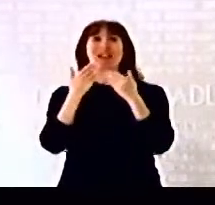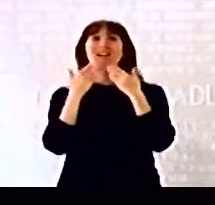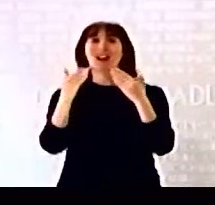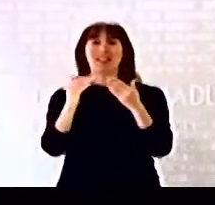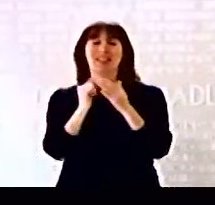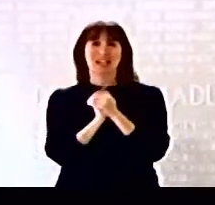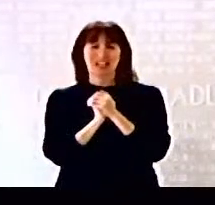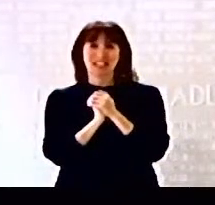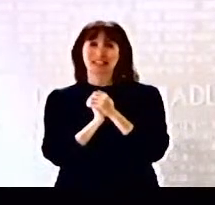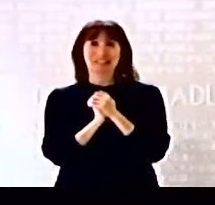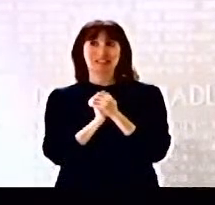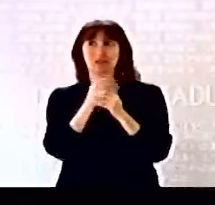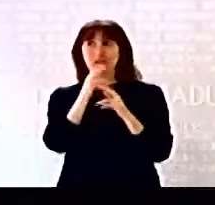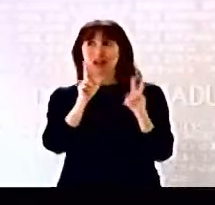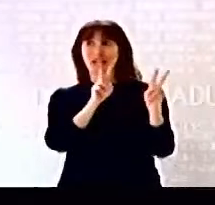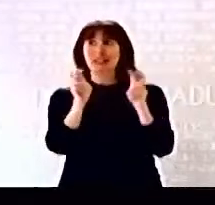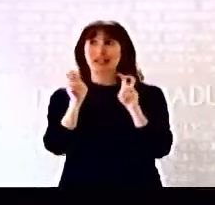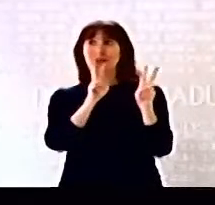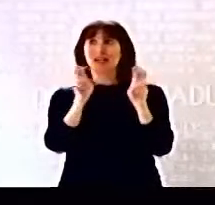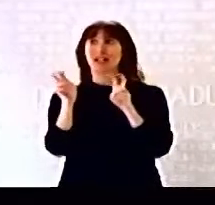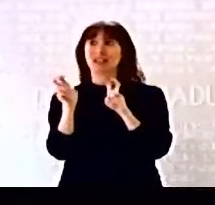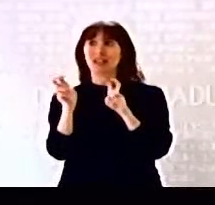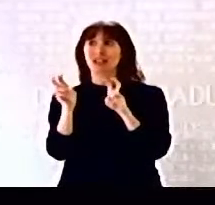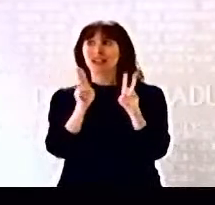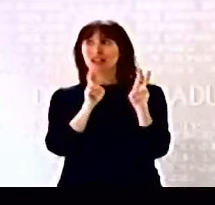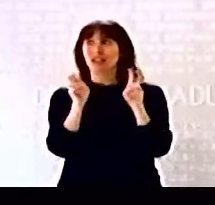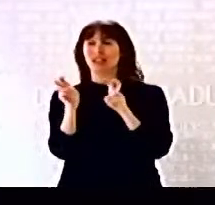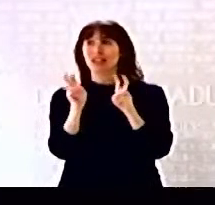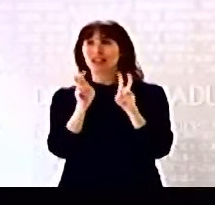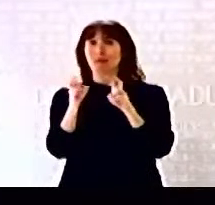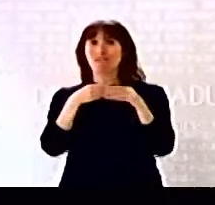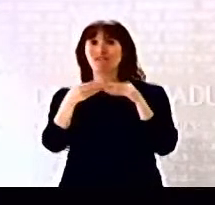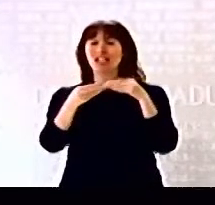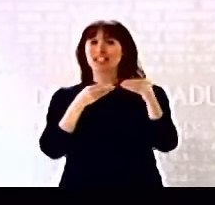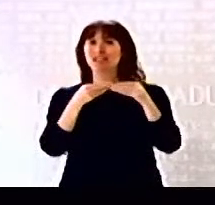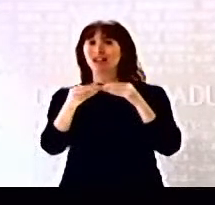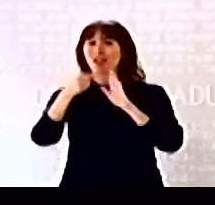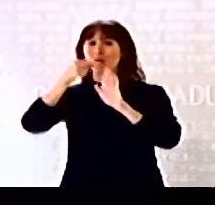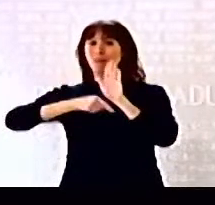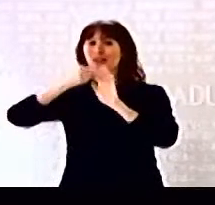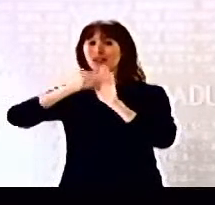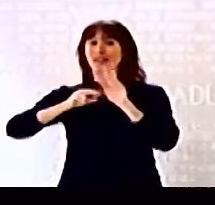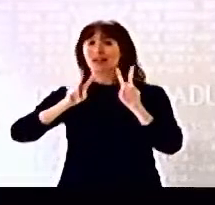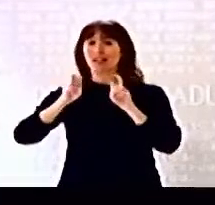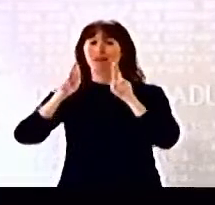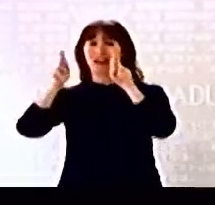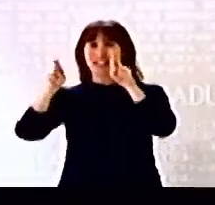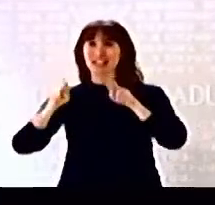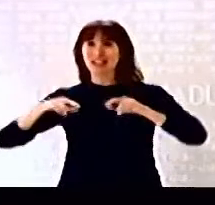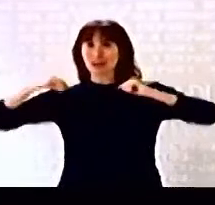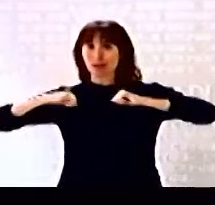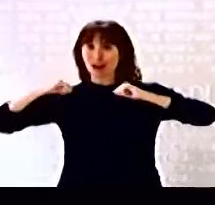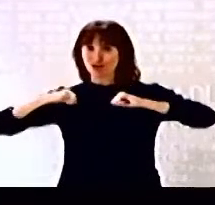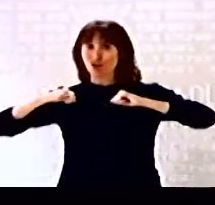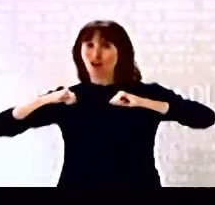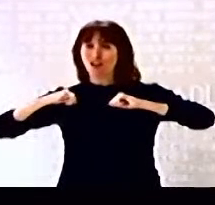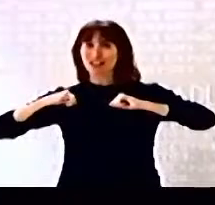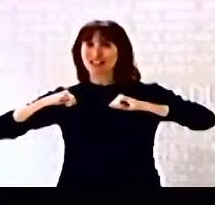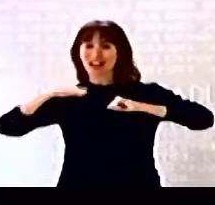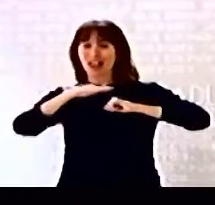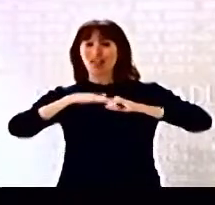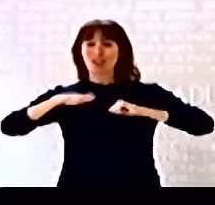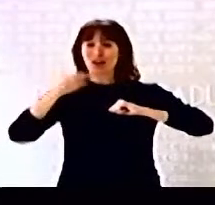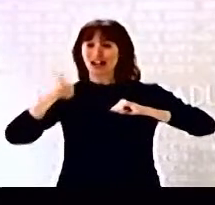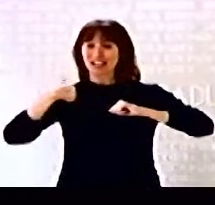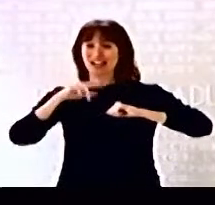Gracias. Con respecto a la flexibilización de algunas medidas en residencias de mayores, sobre todo en aquellas que han